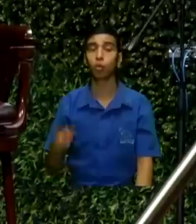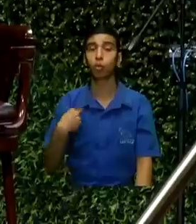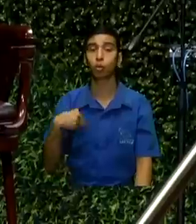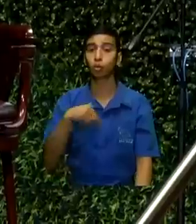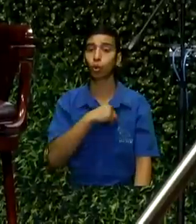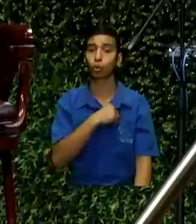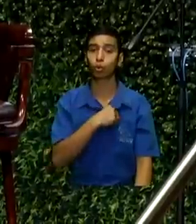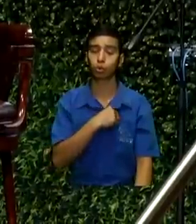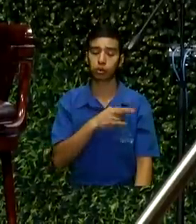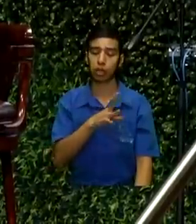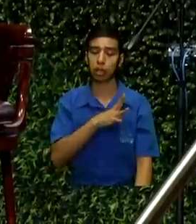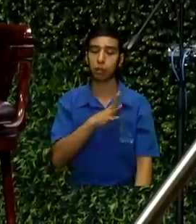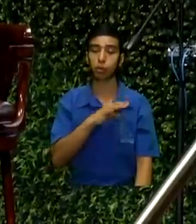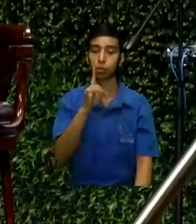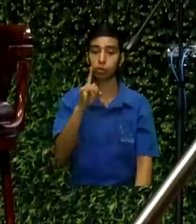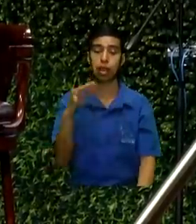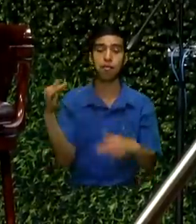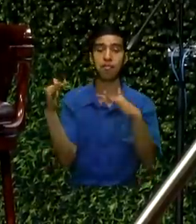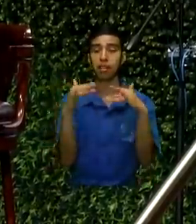Nosotros tenemos una batalla contra el pecado.